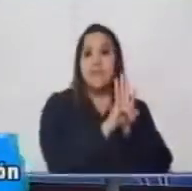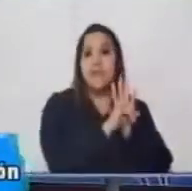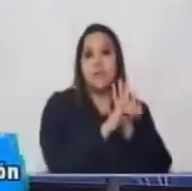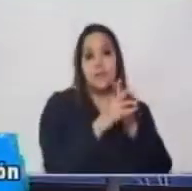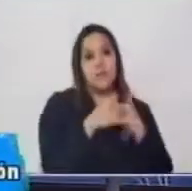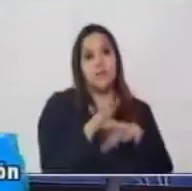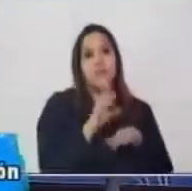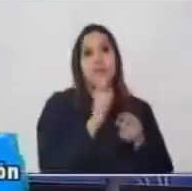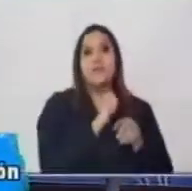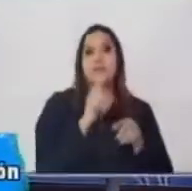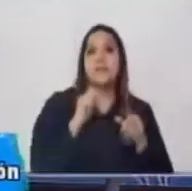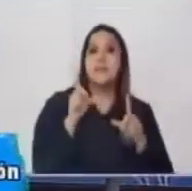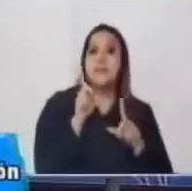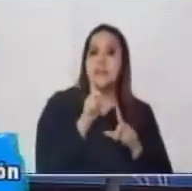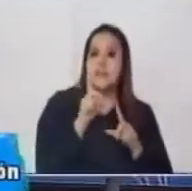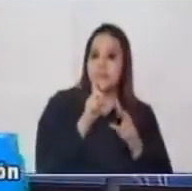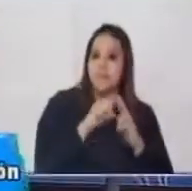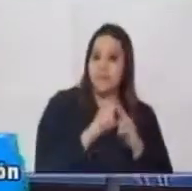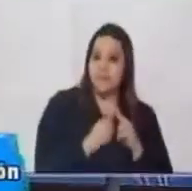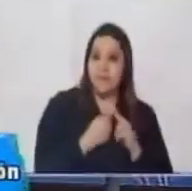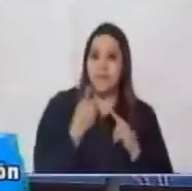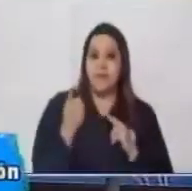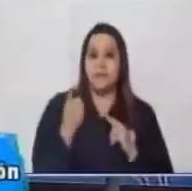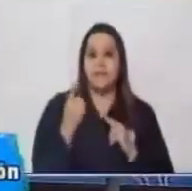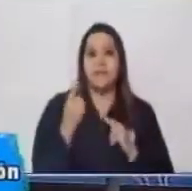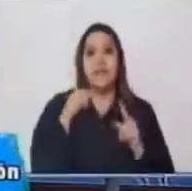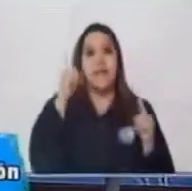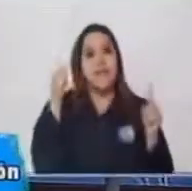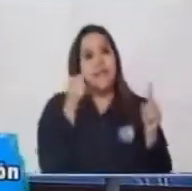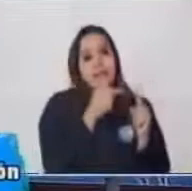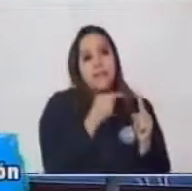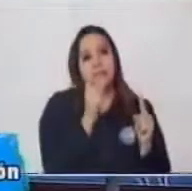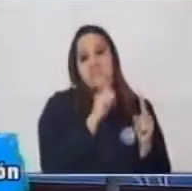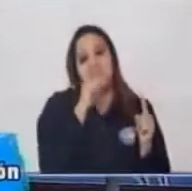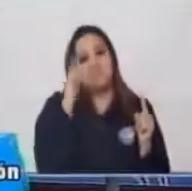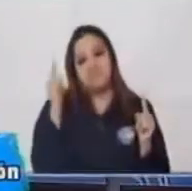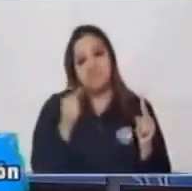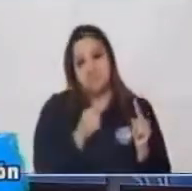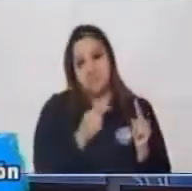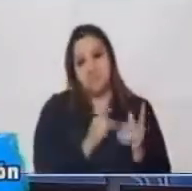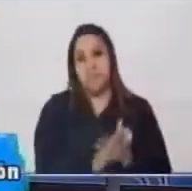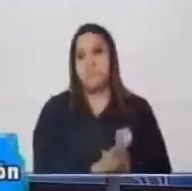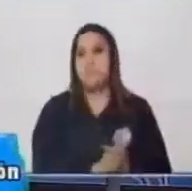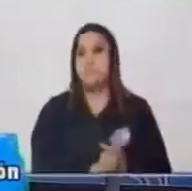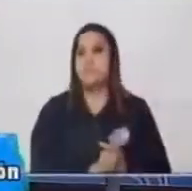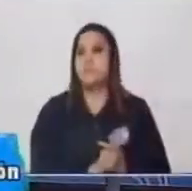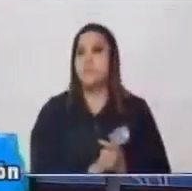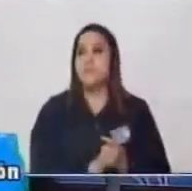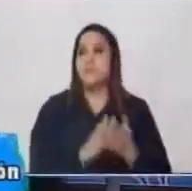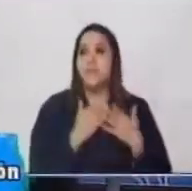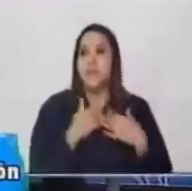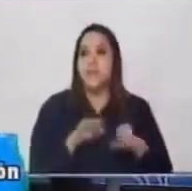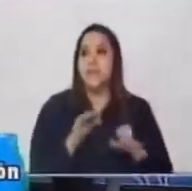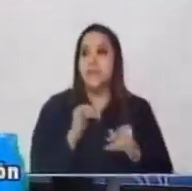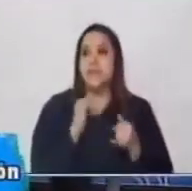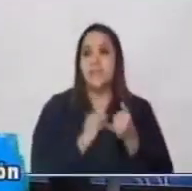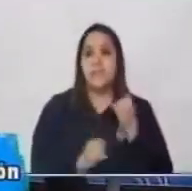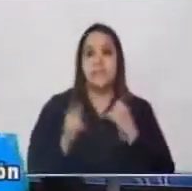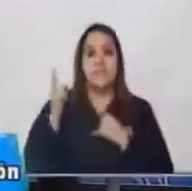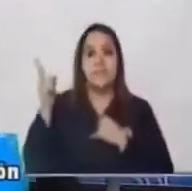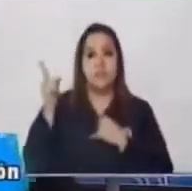iniciales. En este caso tengo el directo y el indirecto. Y terminamos con esta parte de la